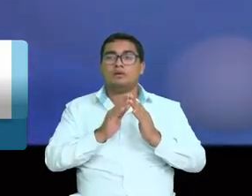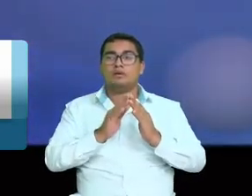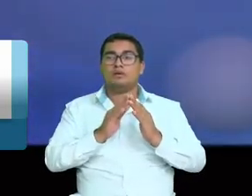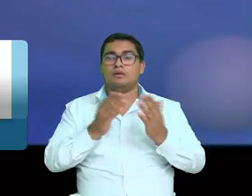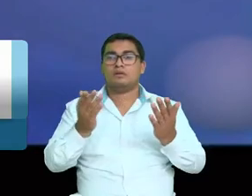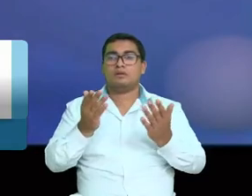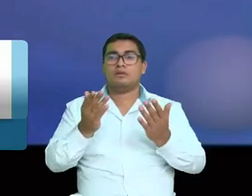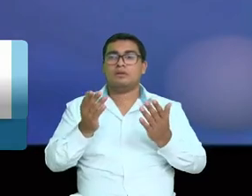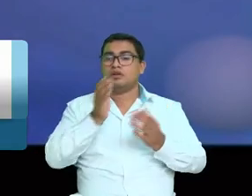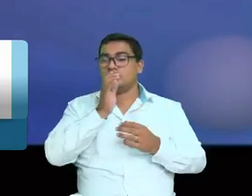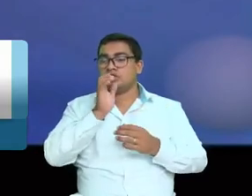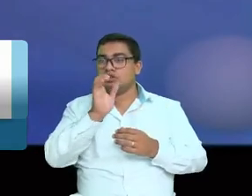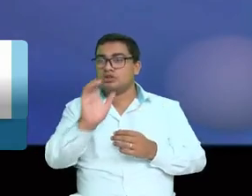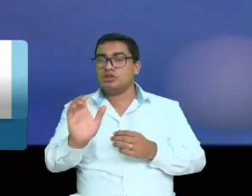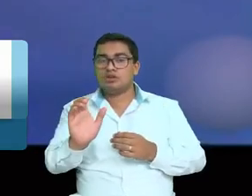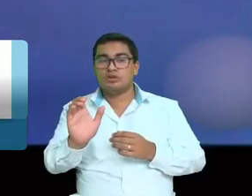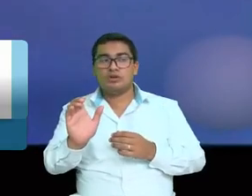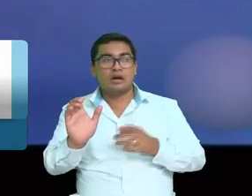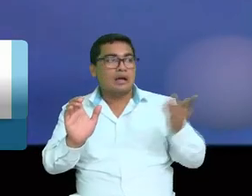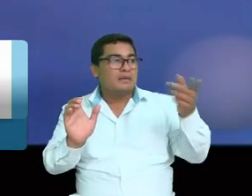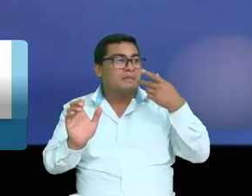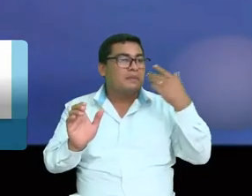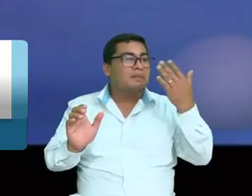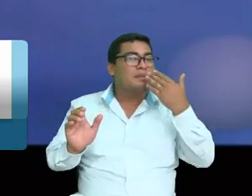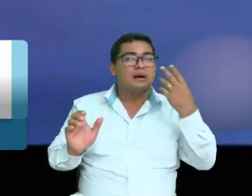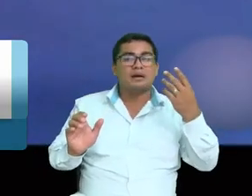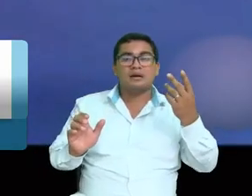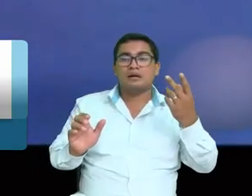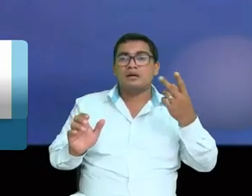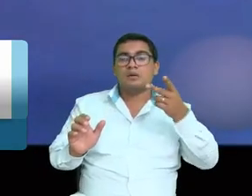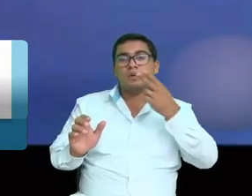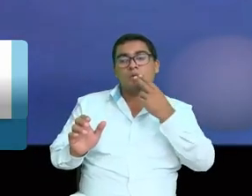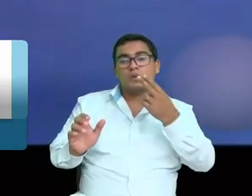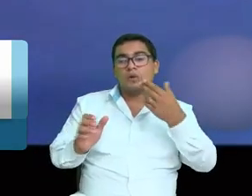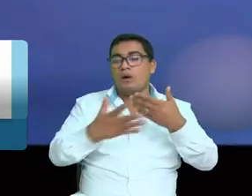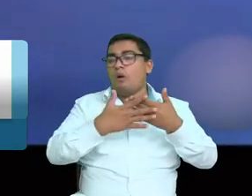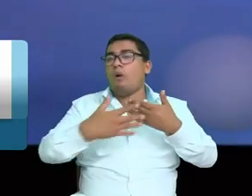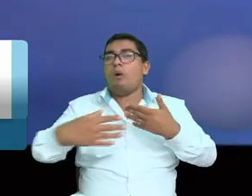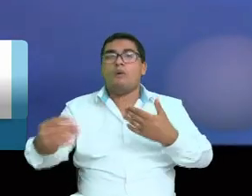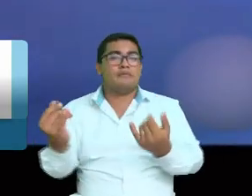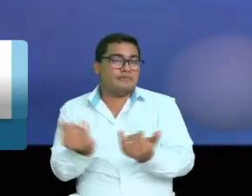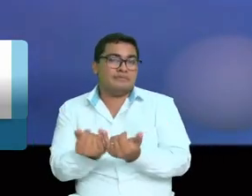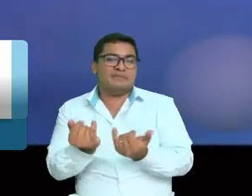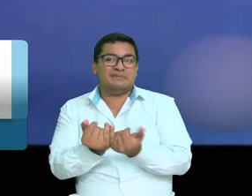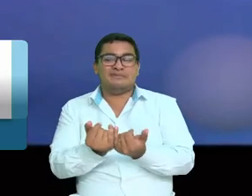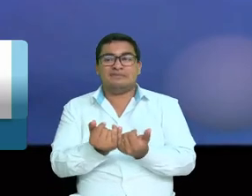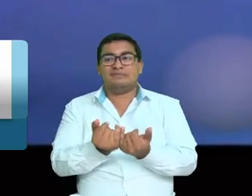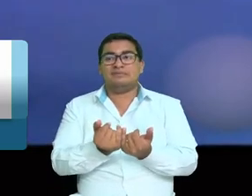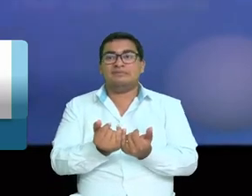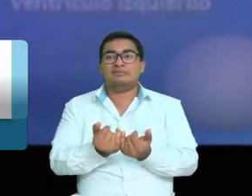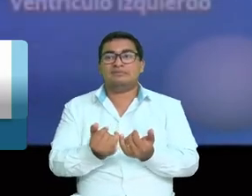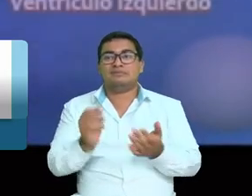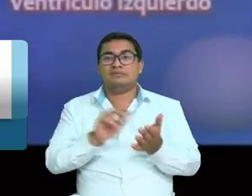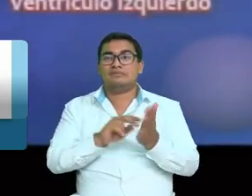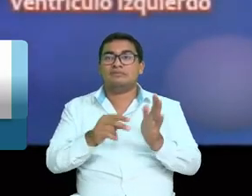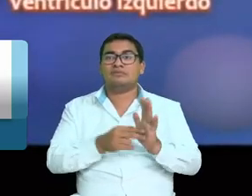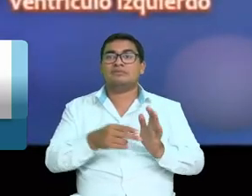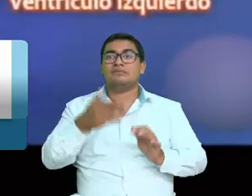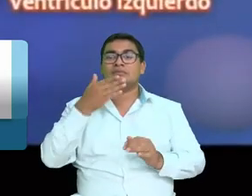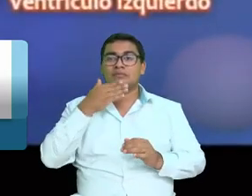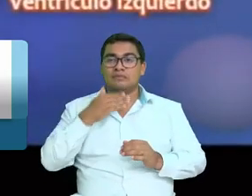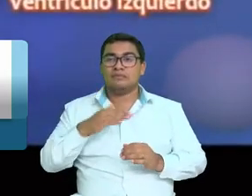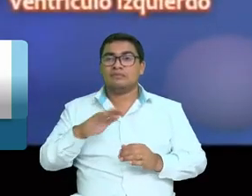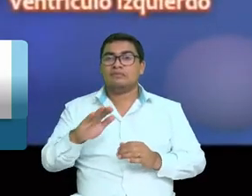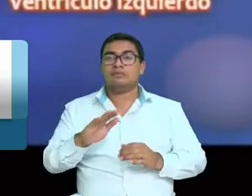estén fumando no es correcto porque él es un fumador pasivo. Y estos niños sufren mucho, porque si